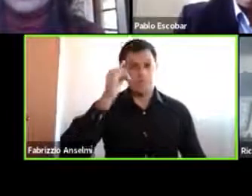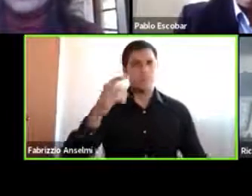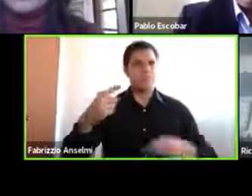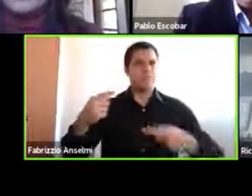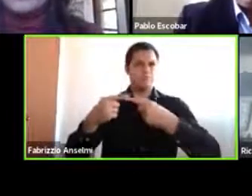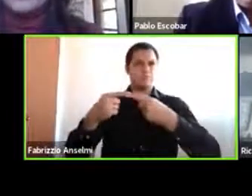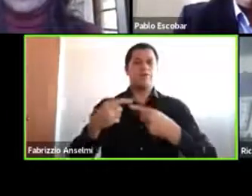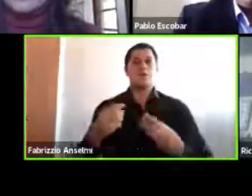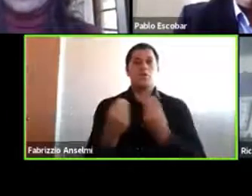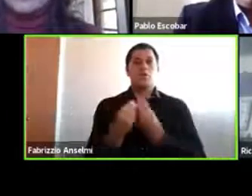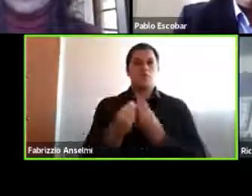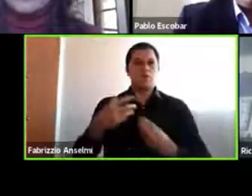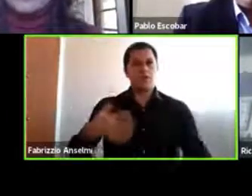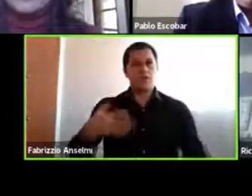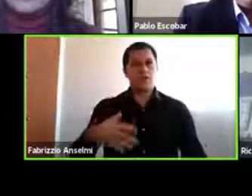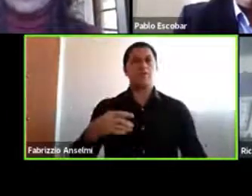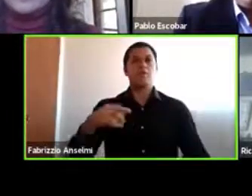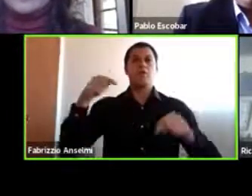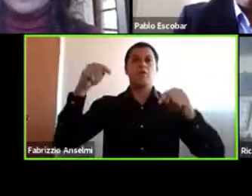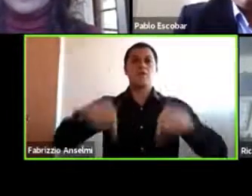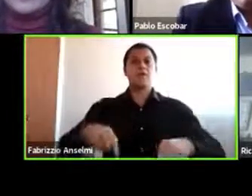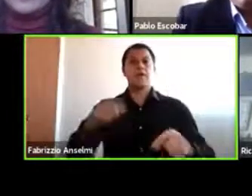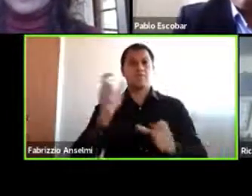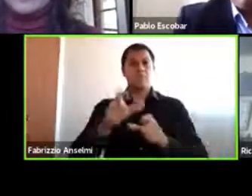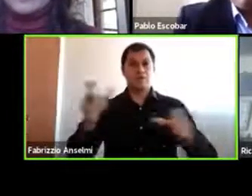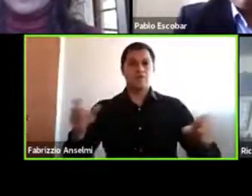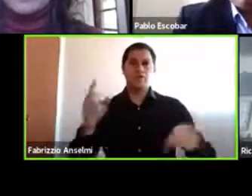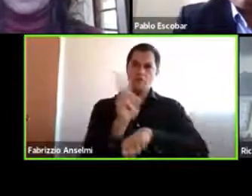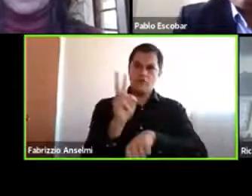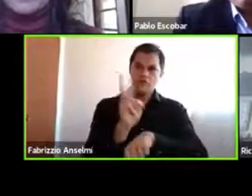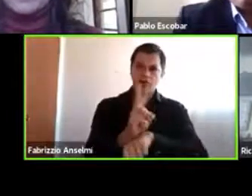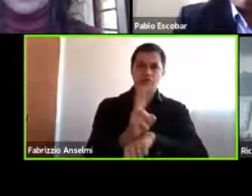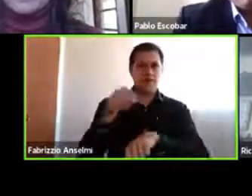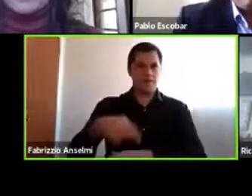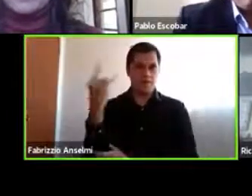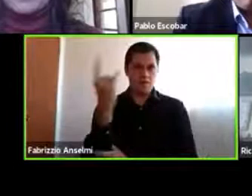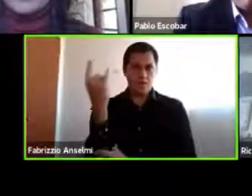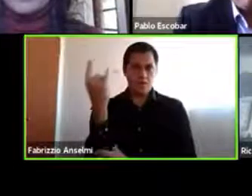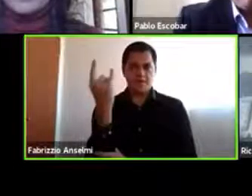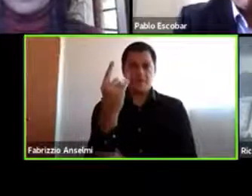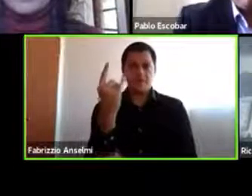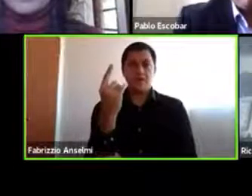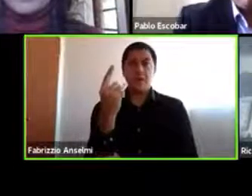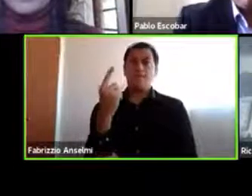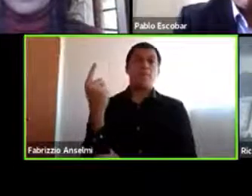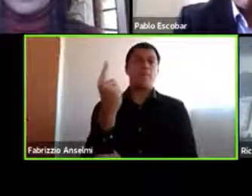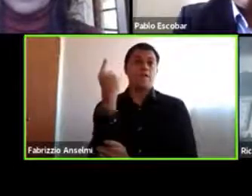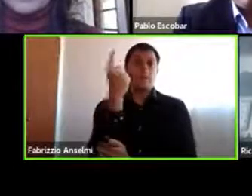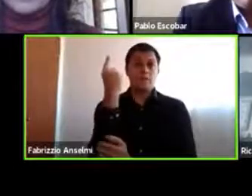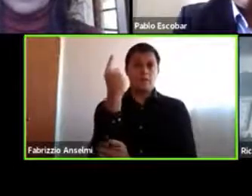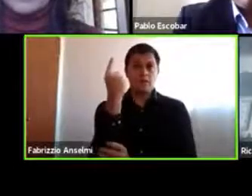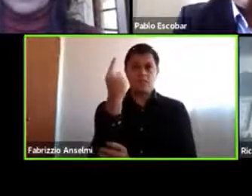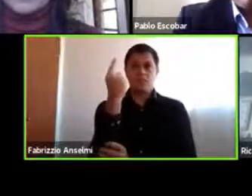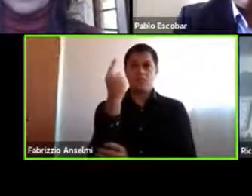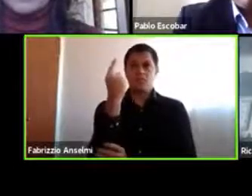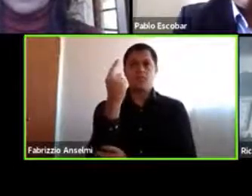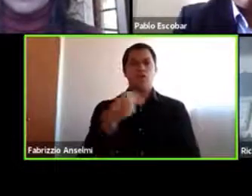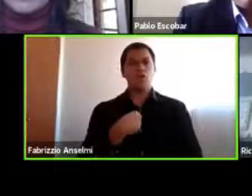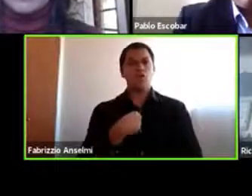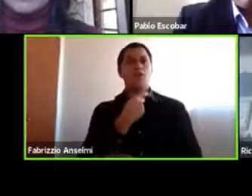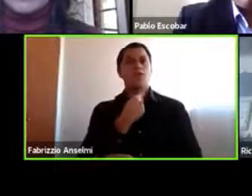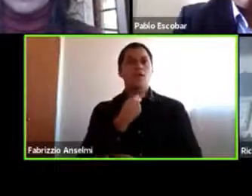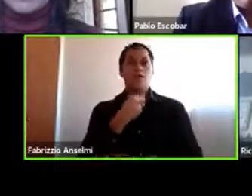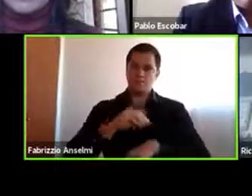importantes académicos de esta universidad, particularmente quiero mencionar a Alejandra